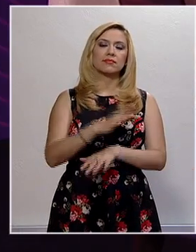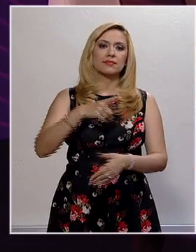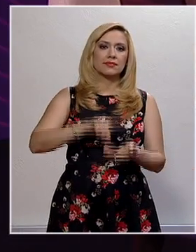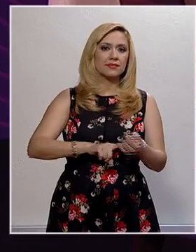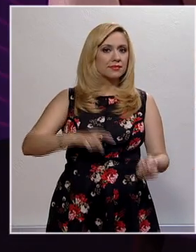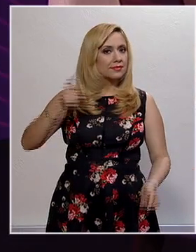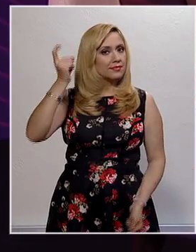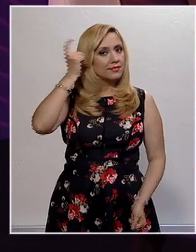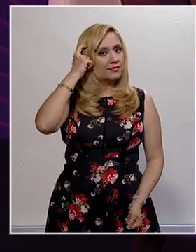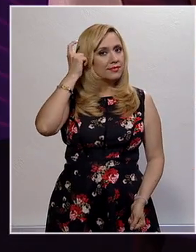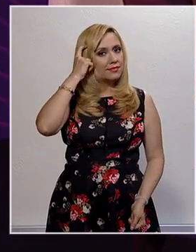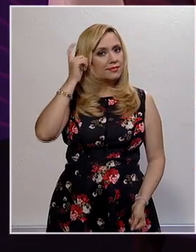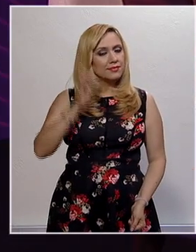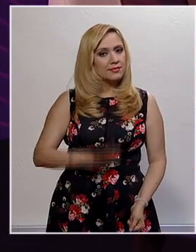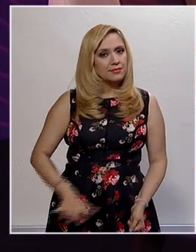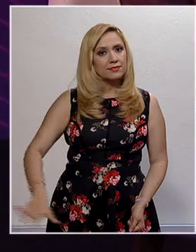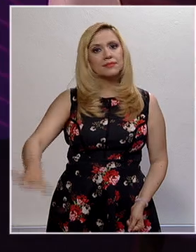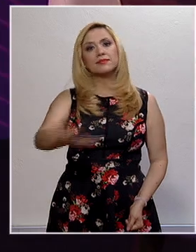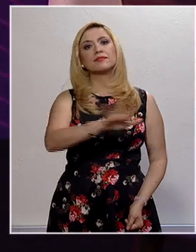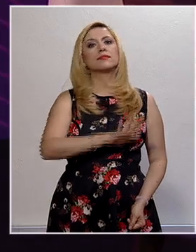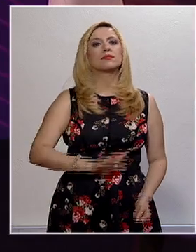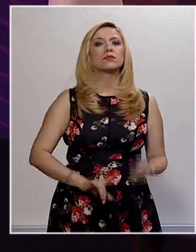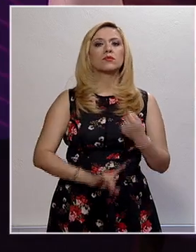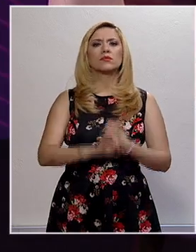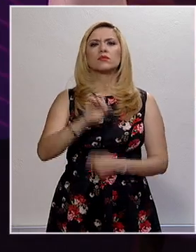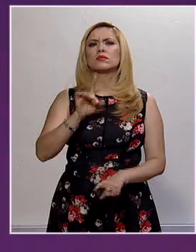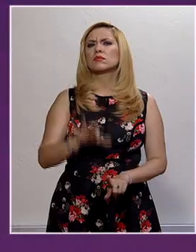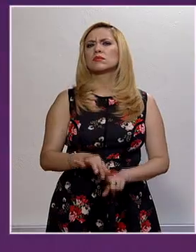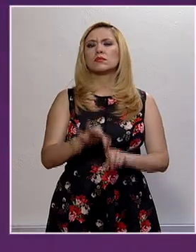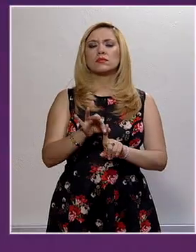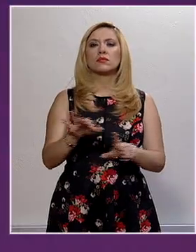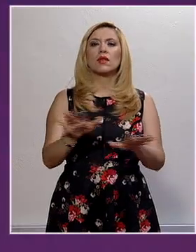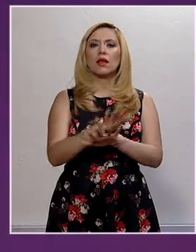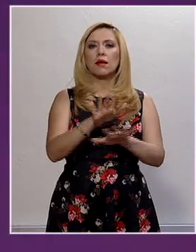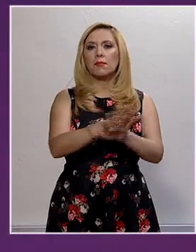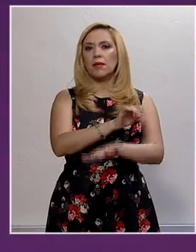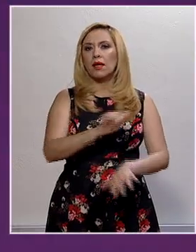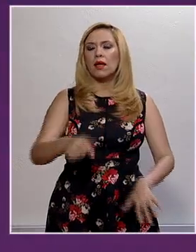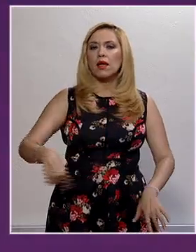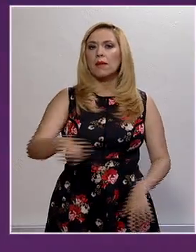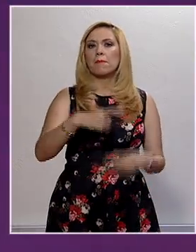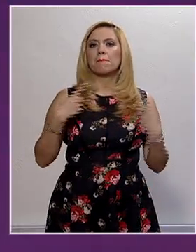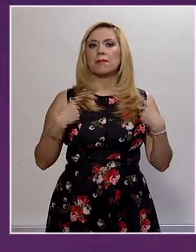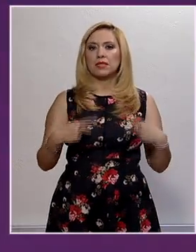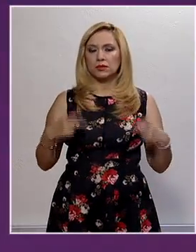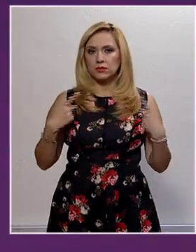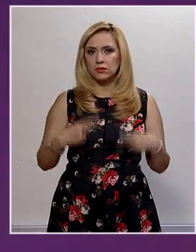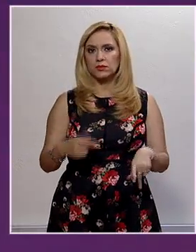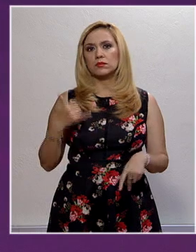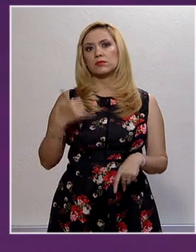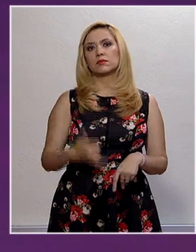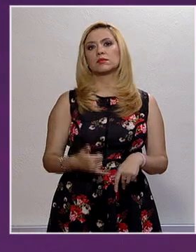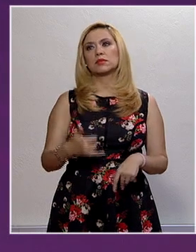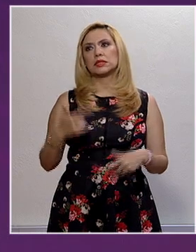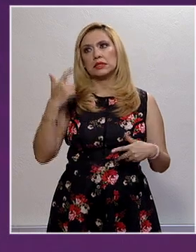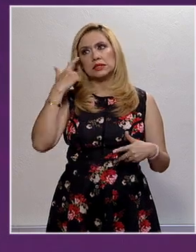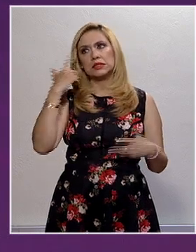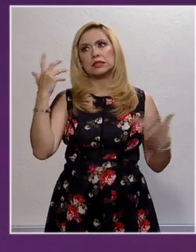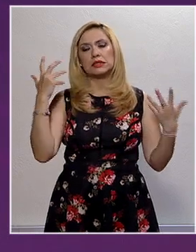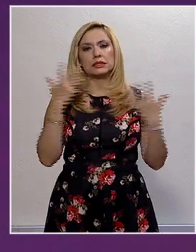raíces el origen del problema, y eso es cambiando las actitudes de la población y concientizarlos